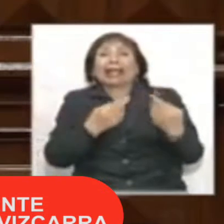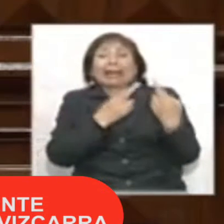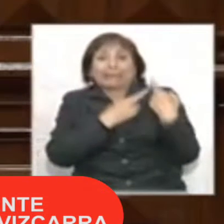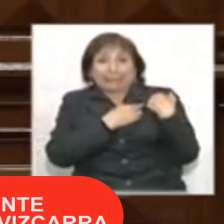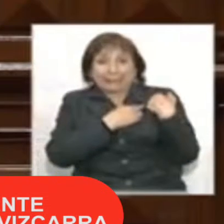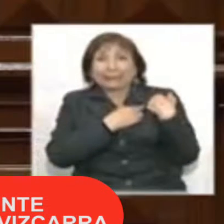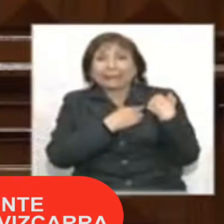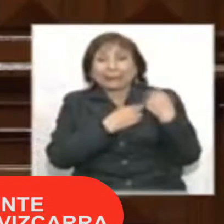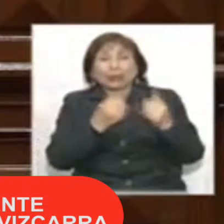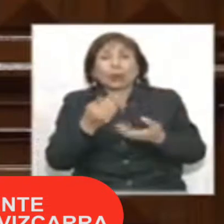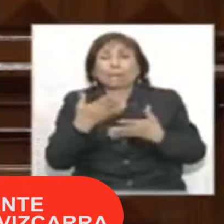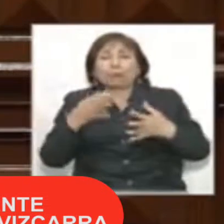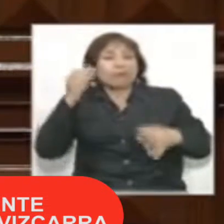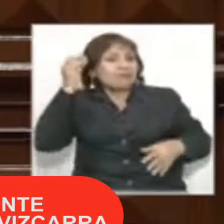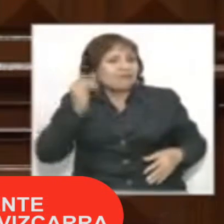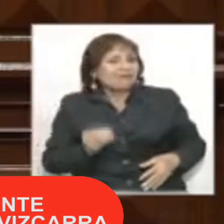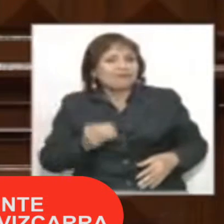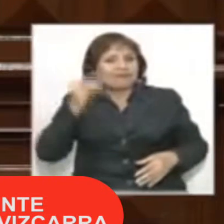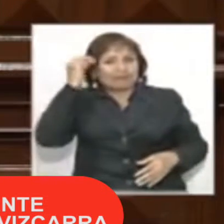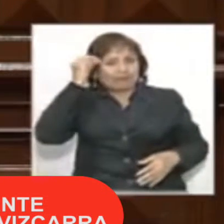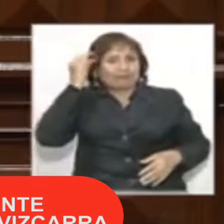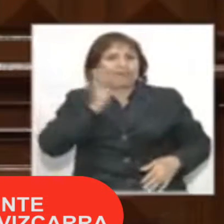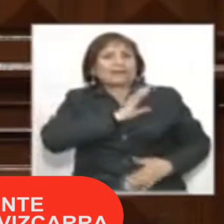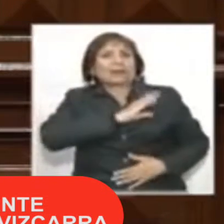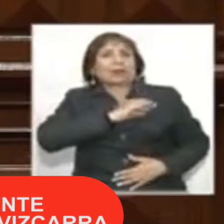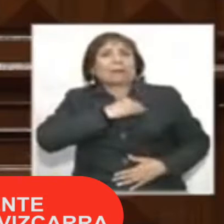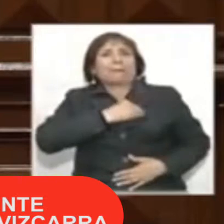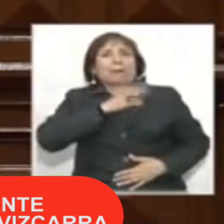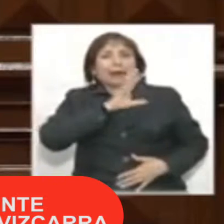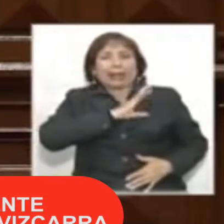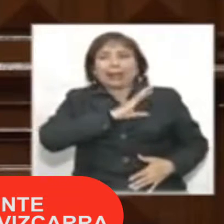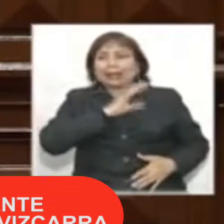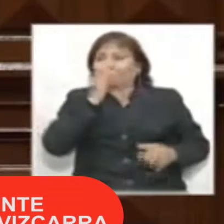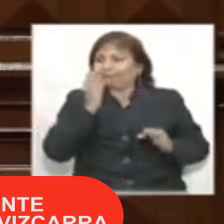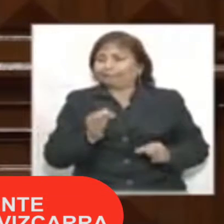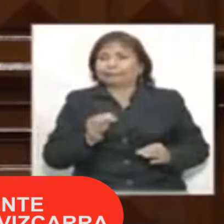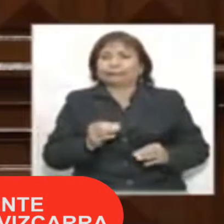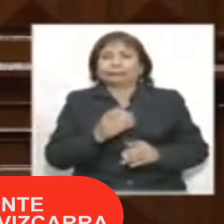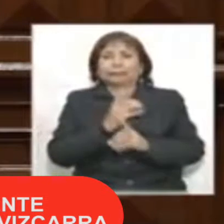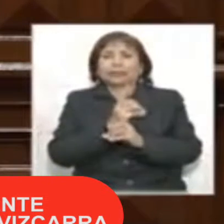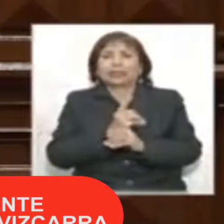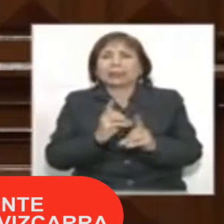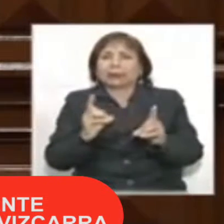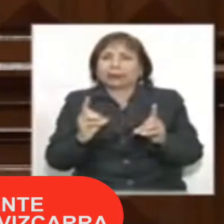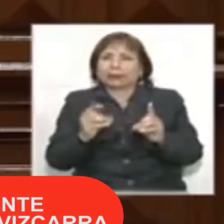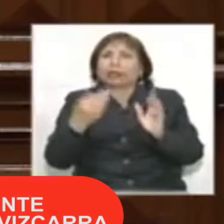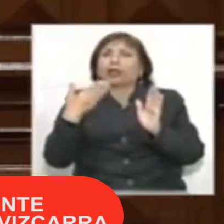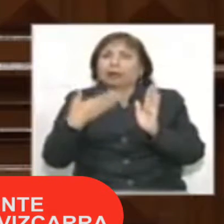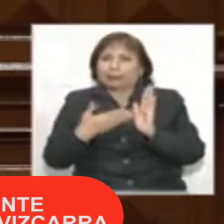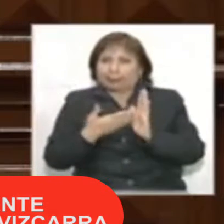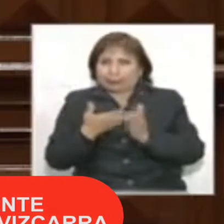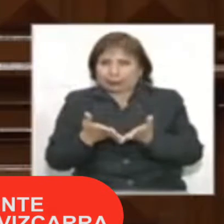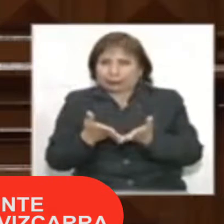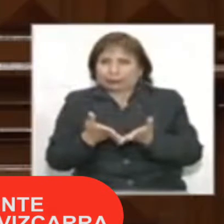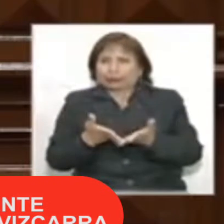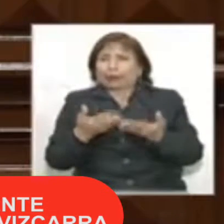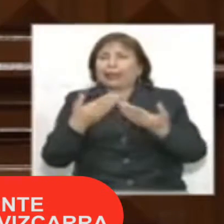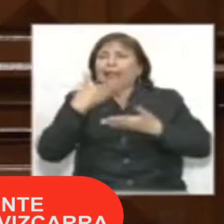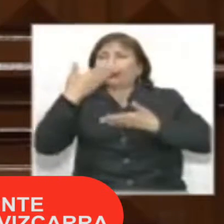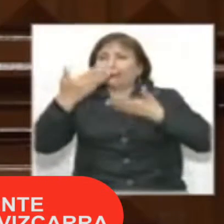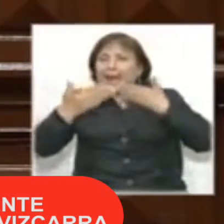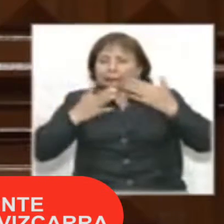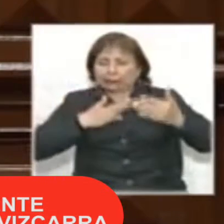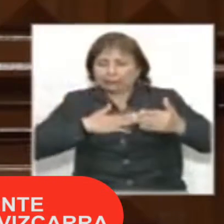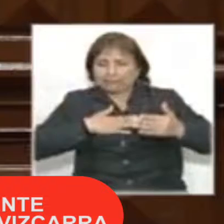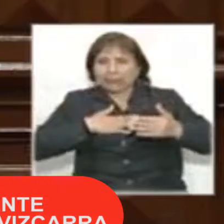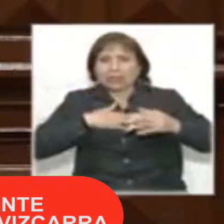asumirlo con entereza moral y con valor democrático. En ese contexto, expreso